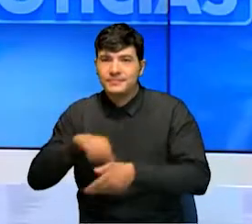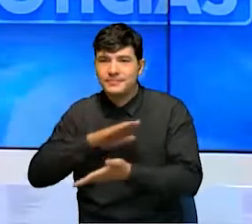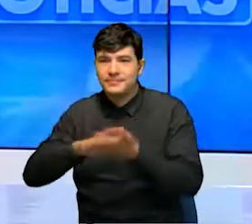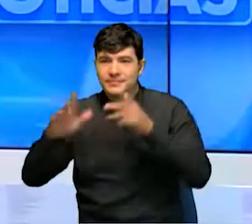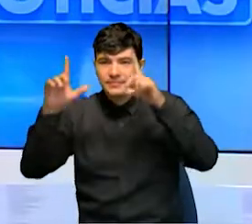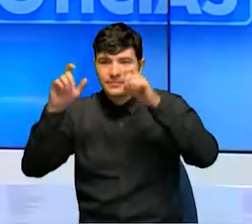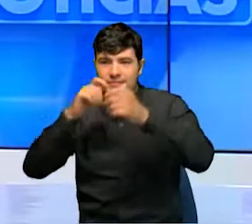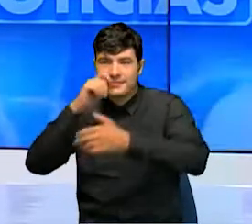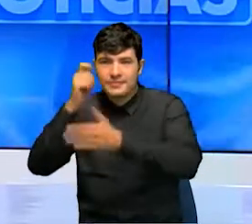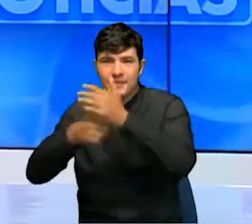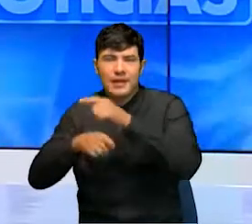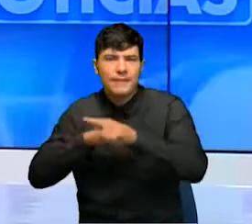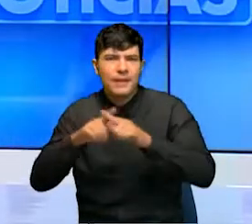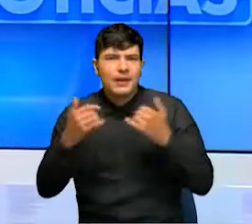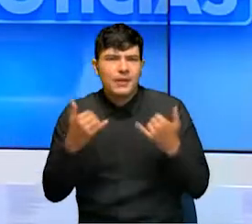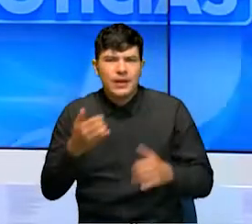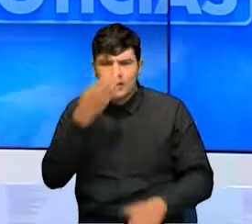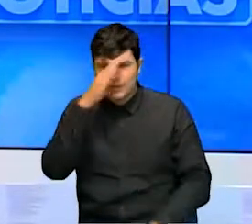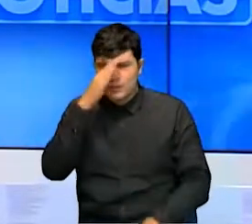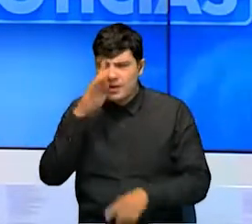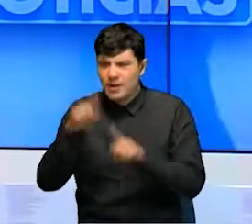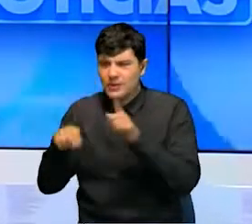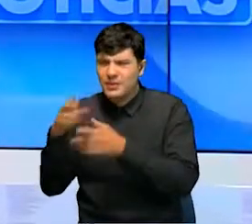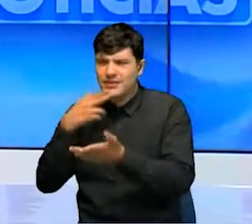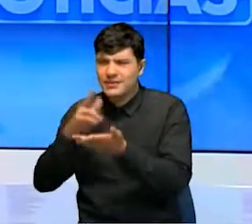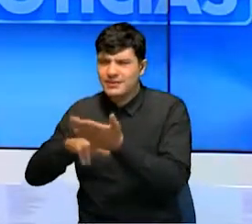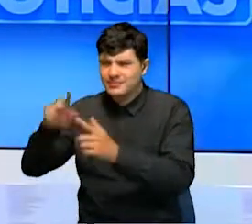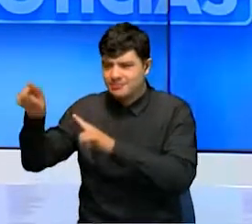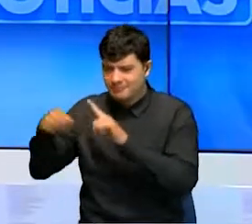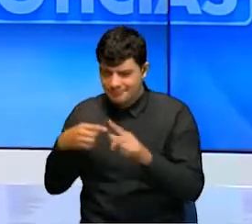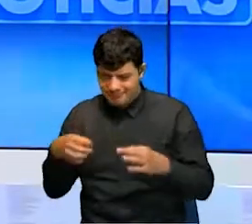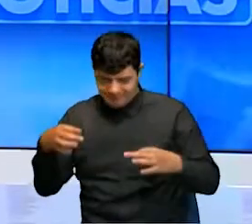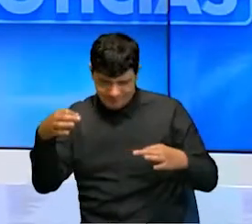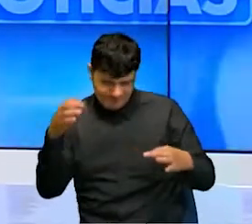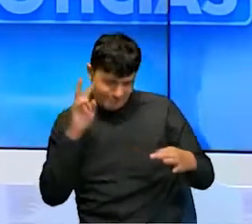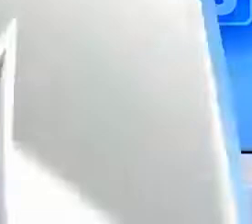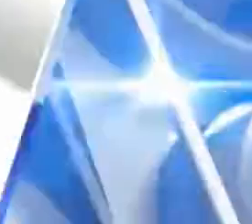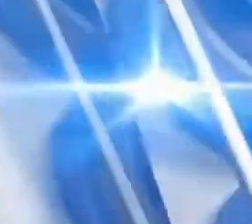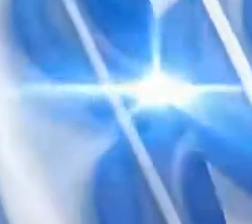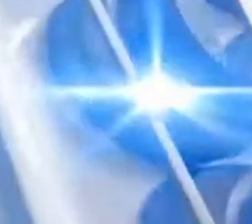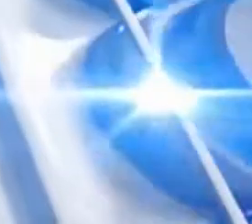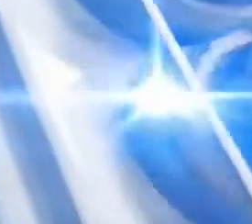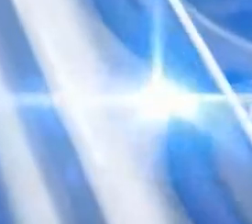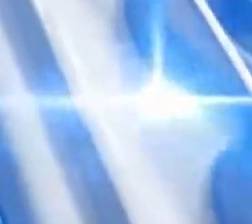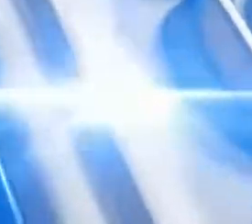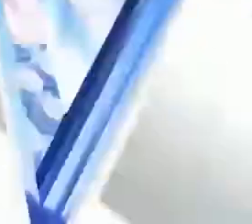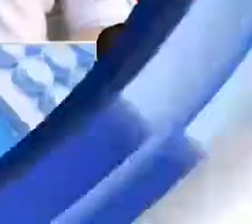sanciones pedagógicas sea que le han llegado algunos conductores pilar de las que se nos amplía la información pilar